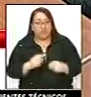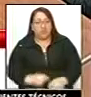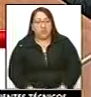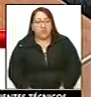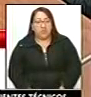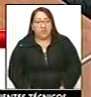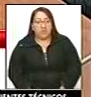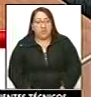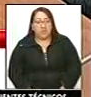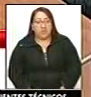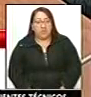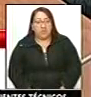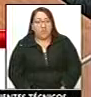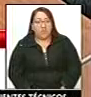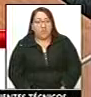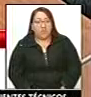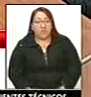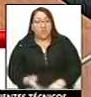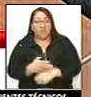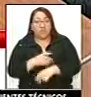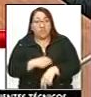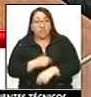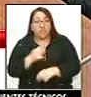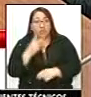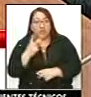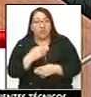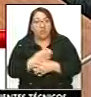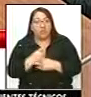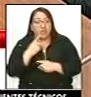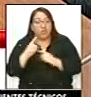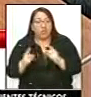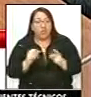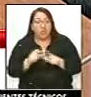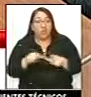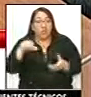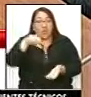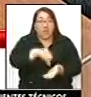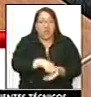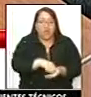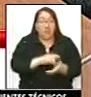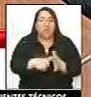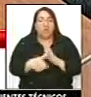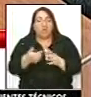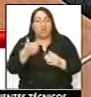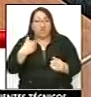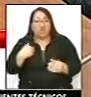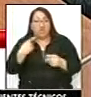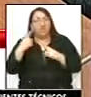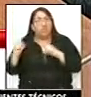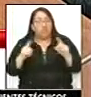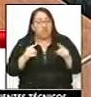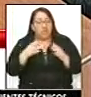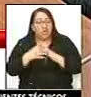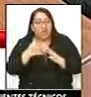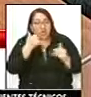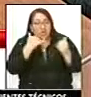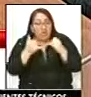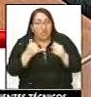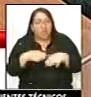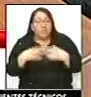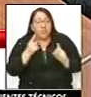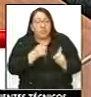Y como hace un momento les comenté, hay dos tipos de supervisiones, in situ y remota. Una de las supervisiones in situ justamente es